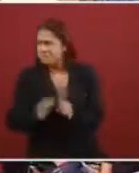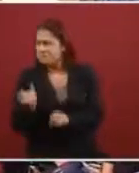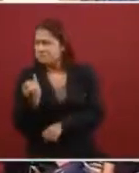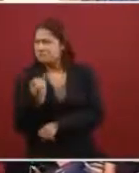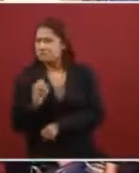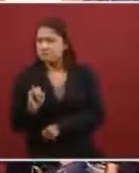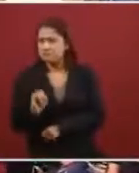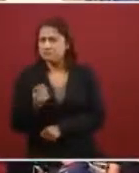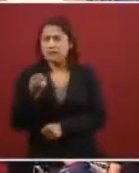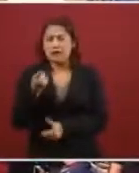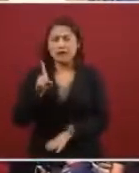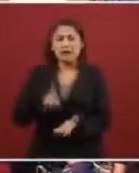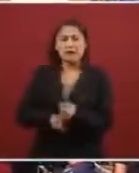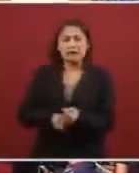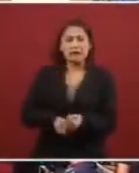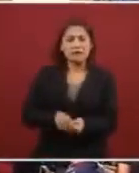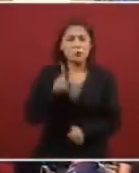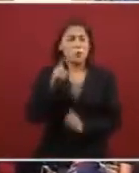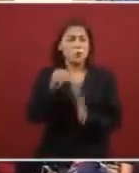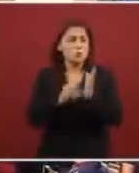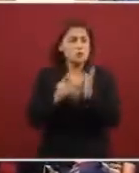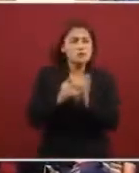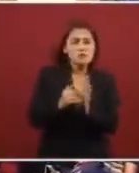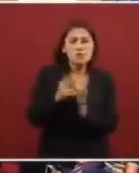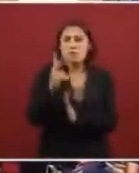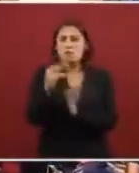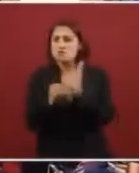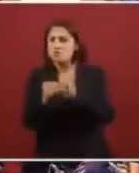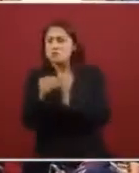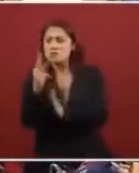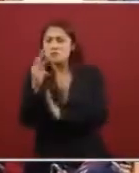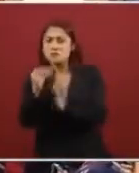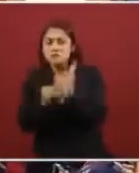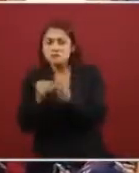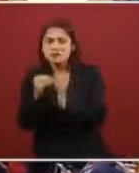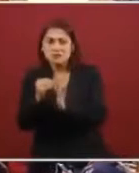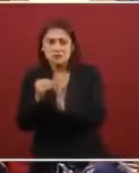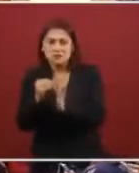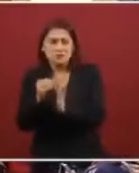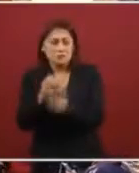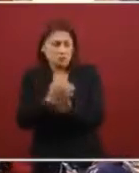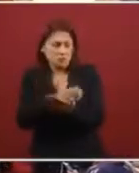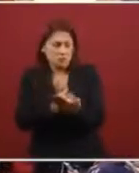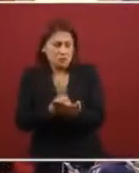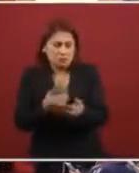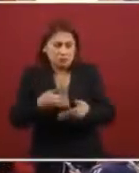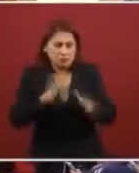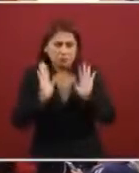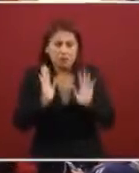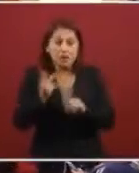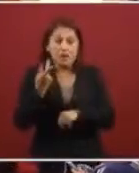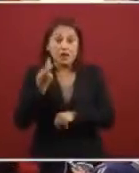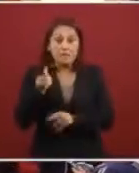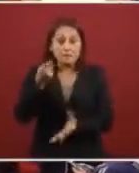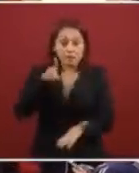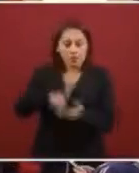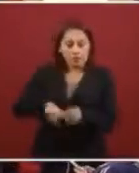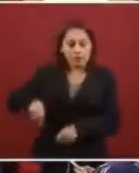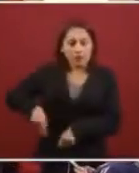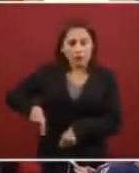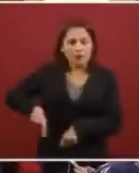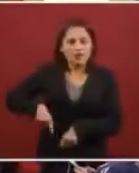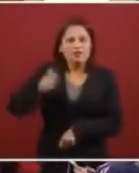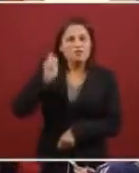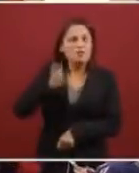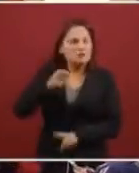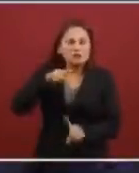2 millones, 3 millones. Pero el gobierno es para servir. The government is supposed